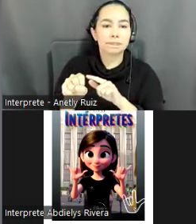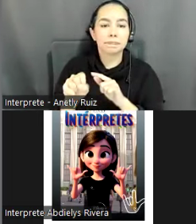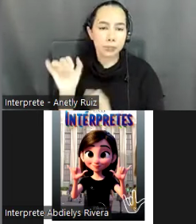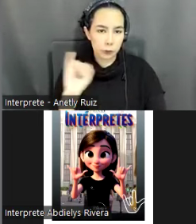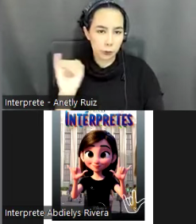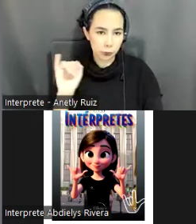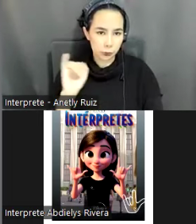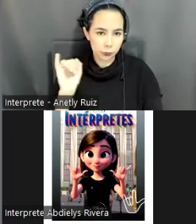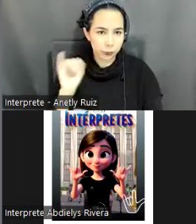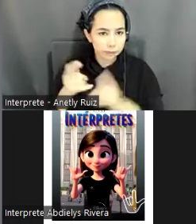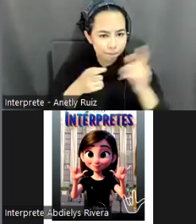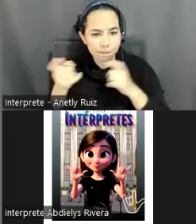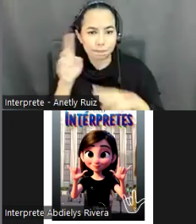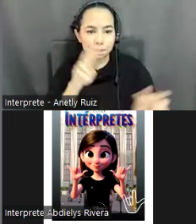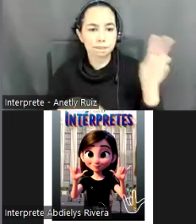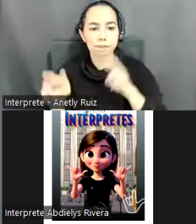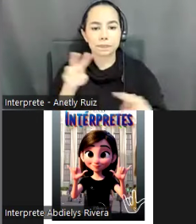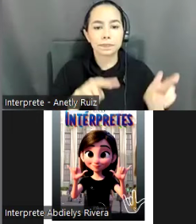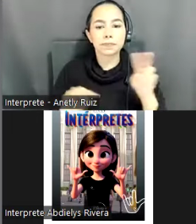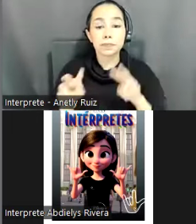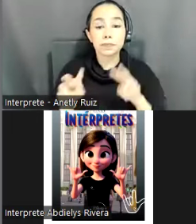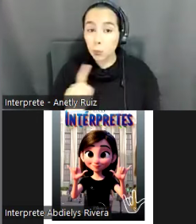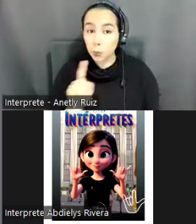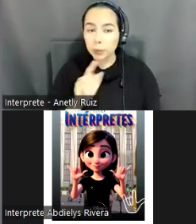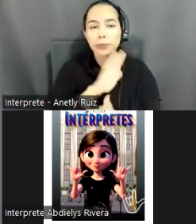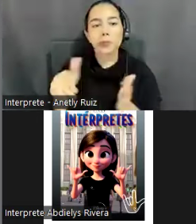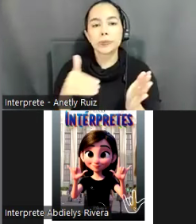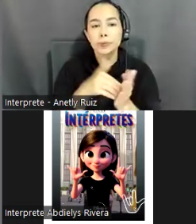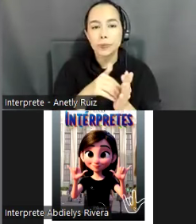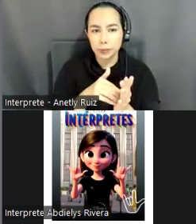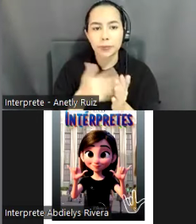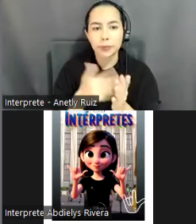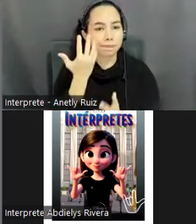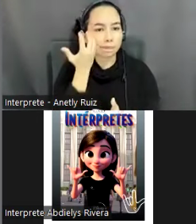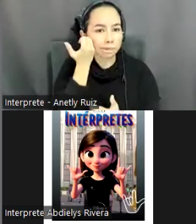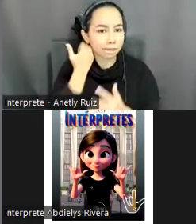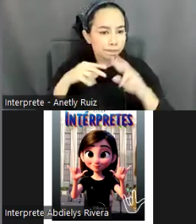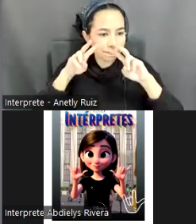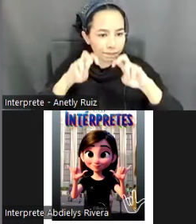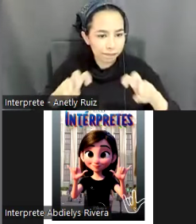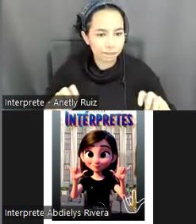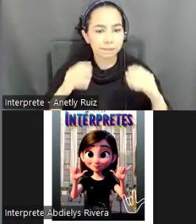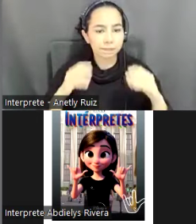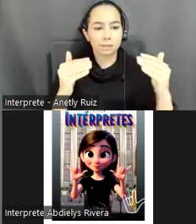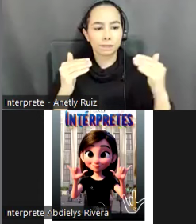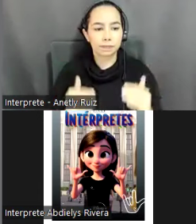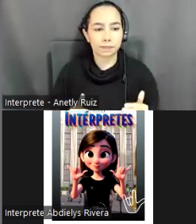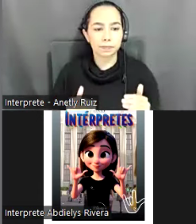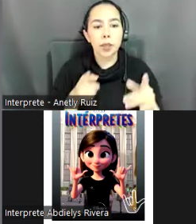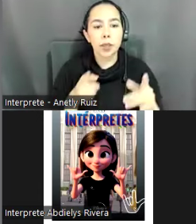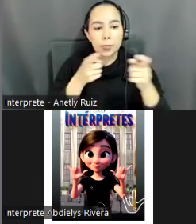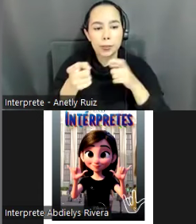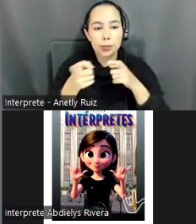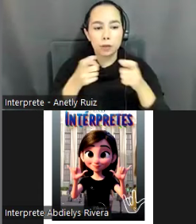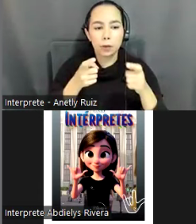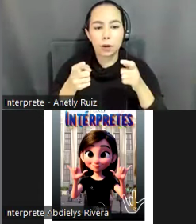Fresenius Medical Care en el periodo del 2018 al 2023. Es la pasada presidenta del American